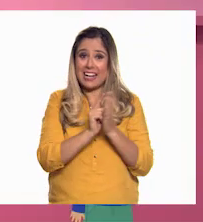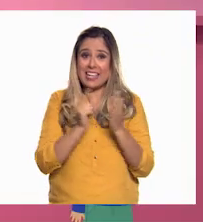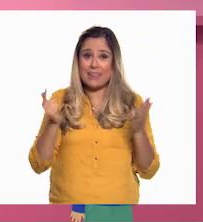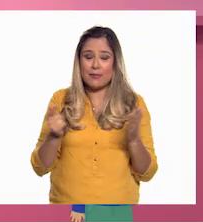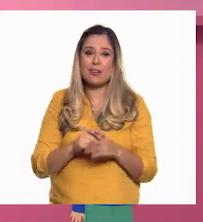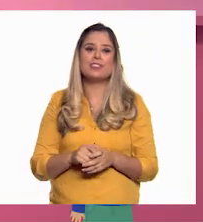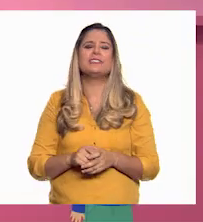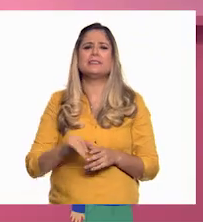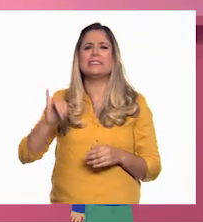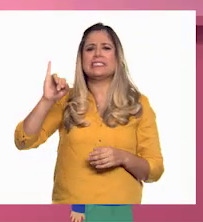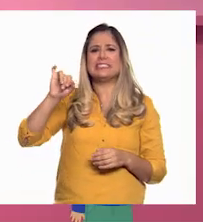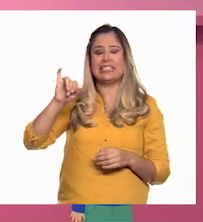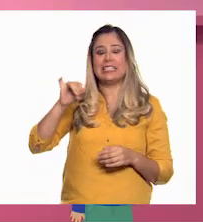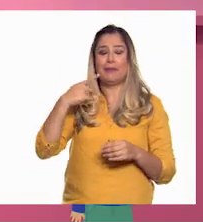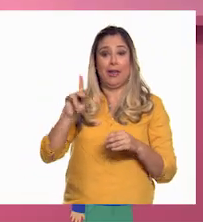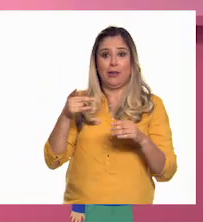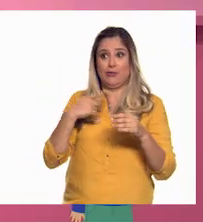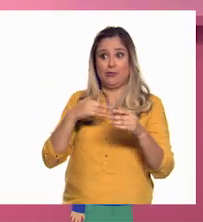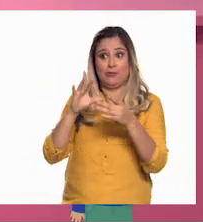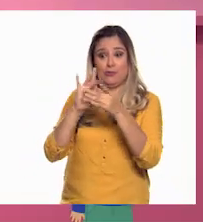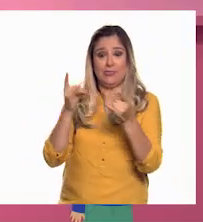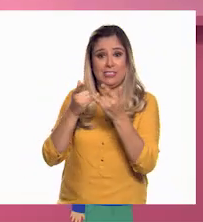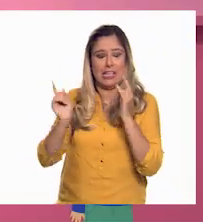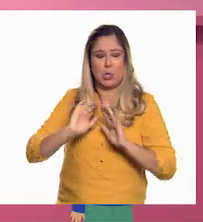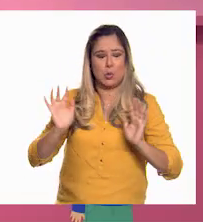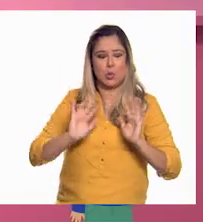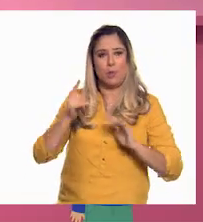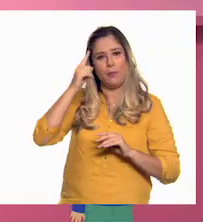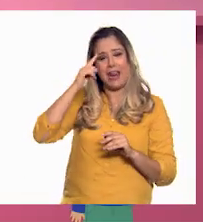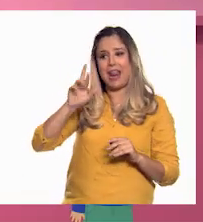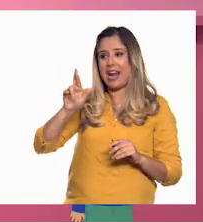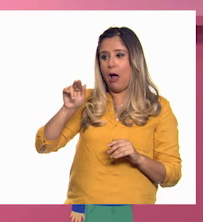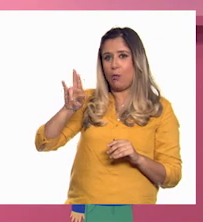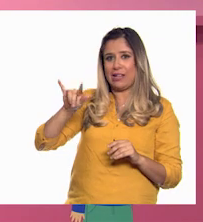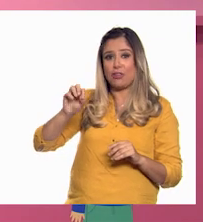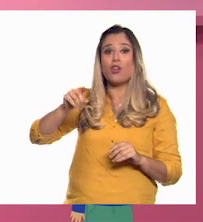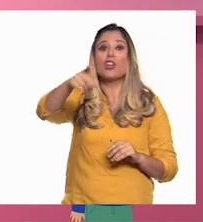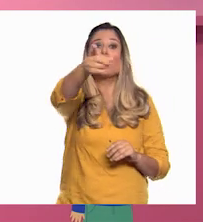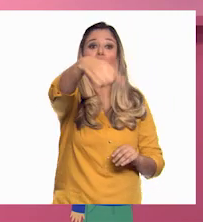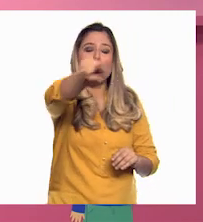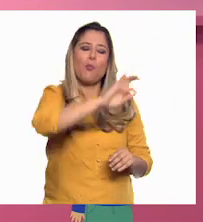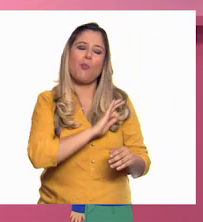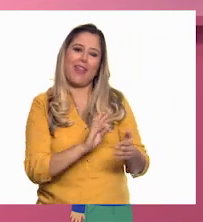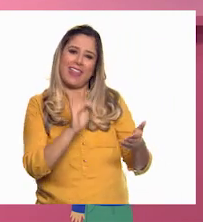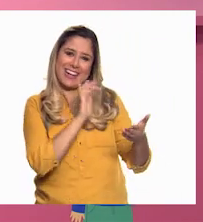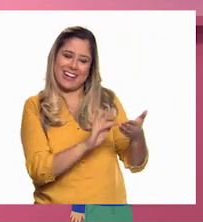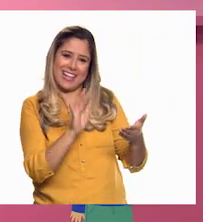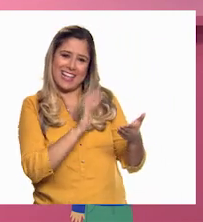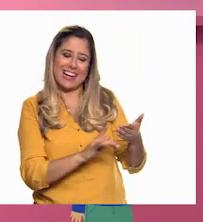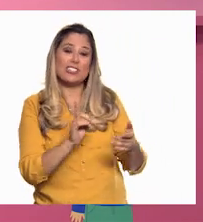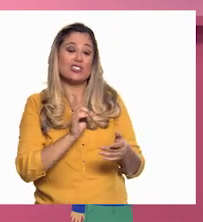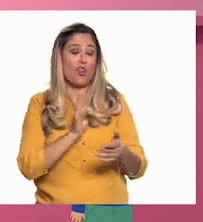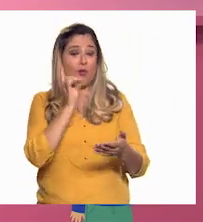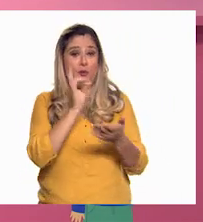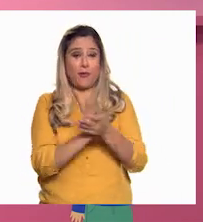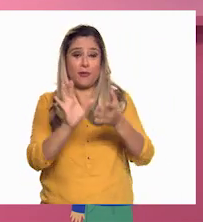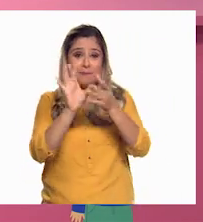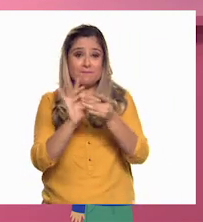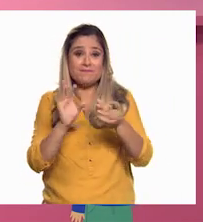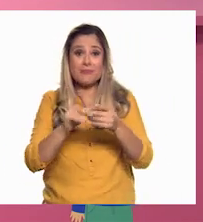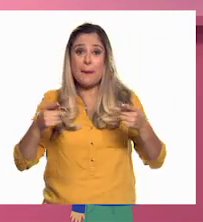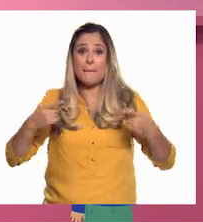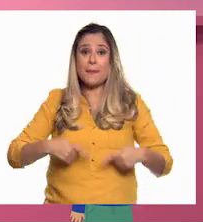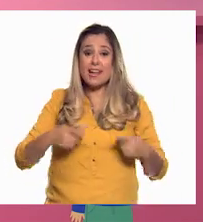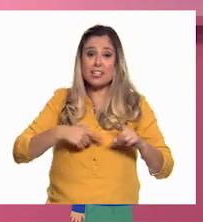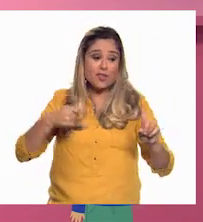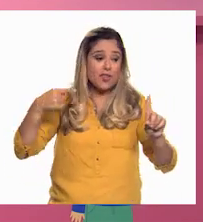Sí, pero no quiero contar mucho para que Raulito y las niñas y niños se animen a leerlo. Solo les voy a decir que el personaje